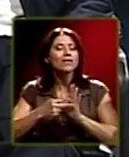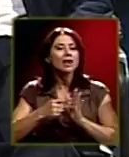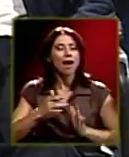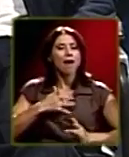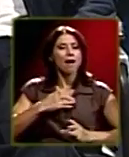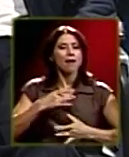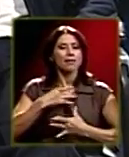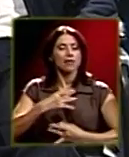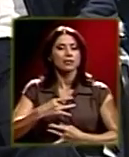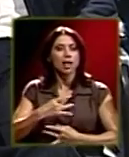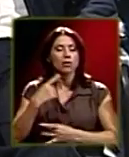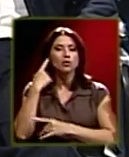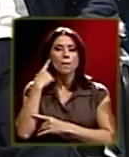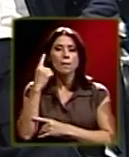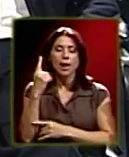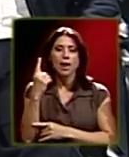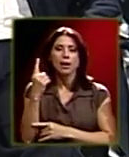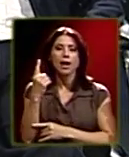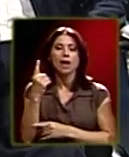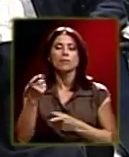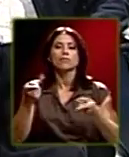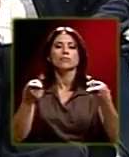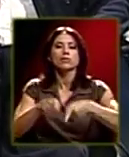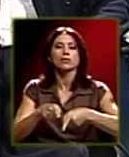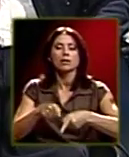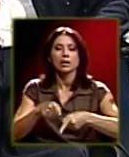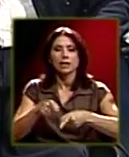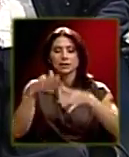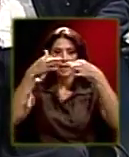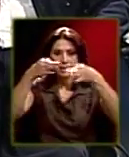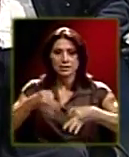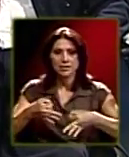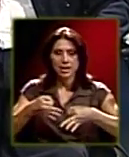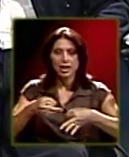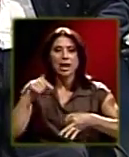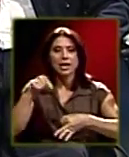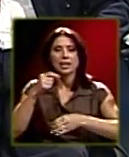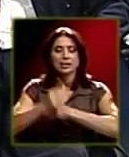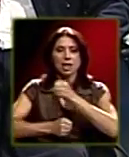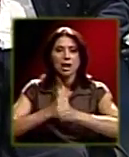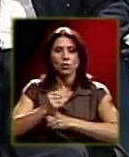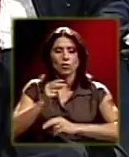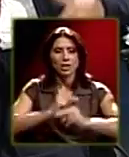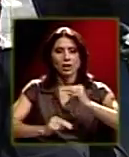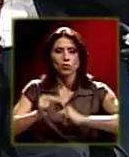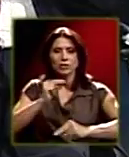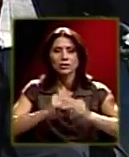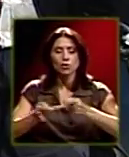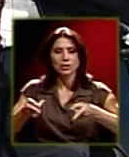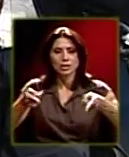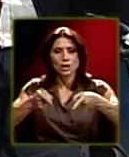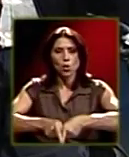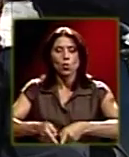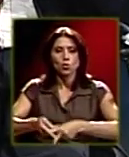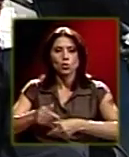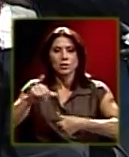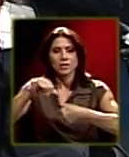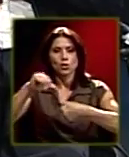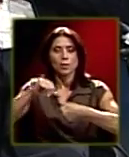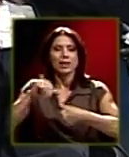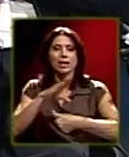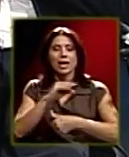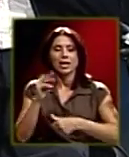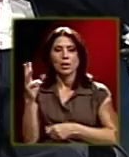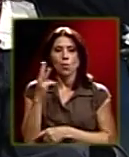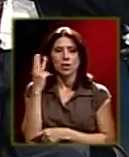que se decidiera en ese año de negociaciones que ocurrió tanto en Centroamérica como